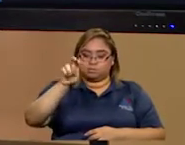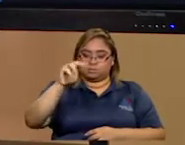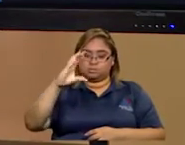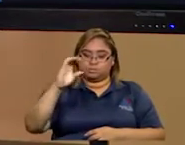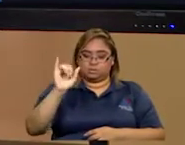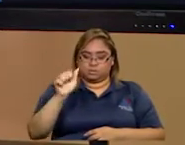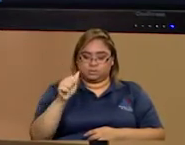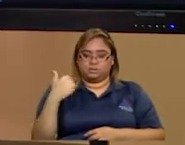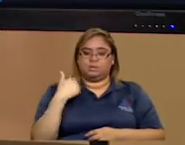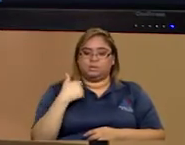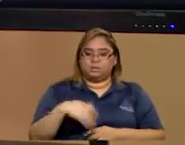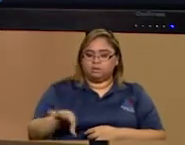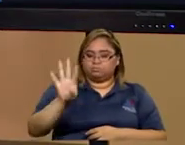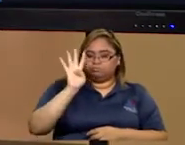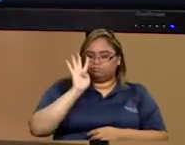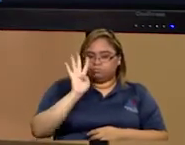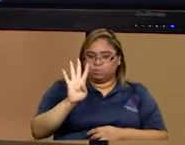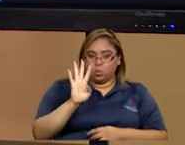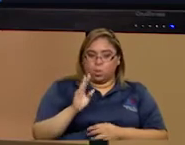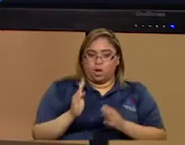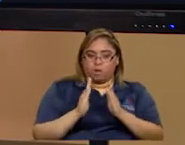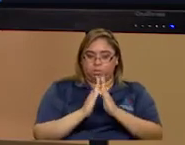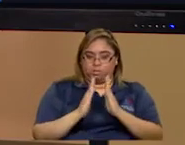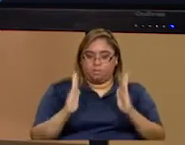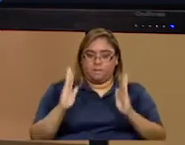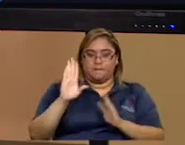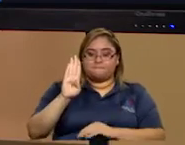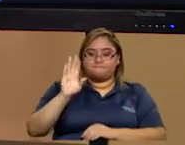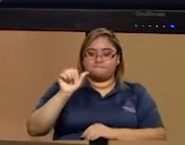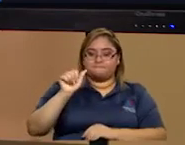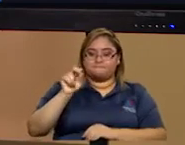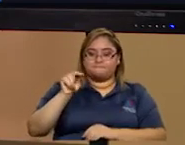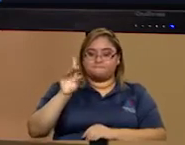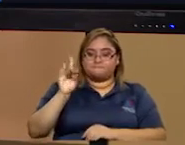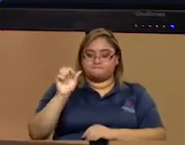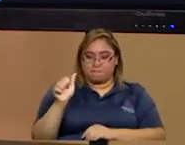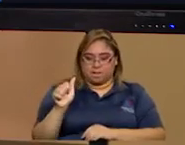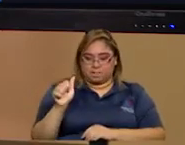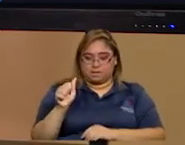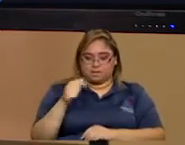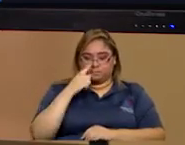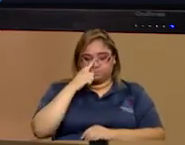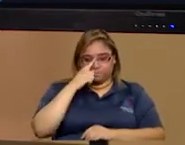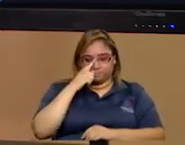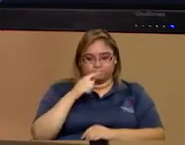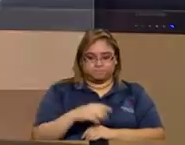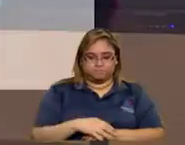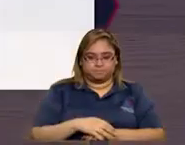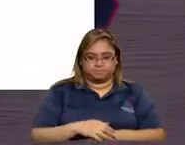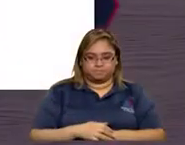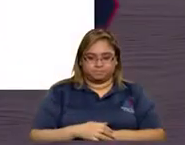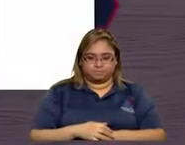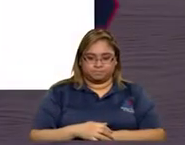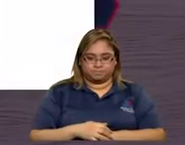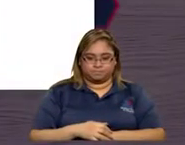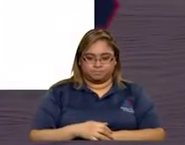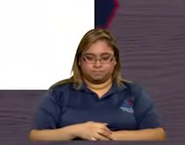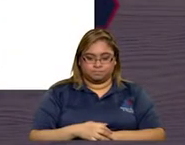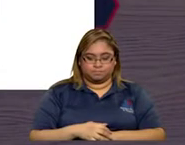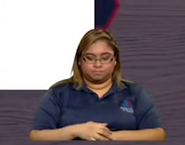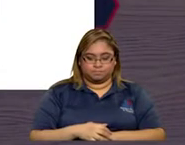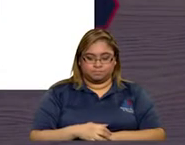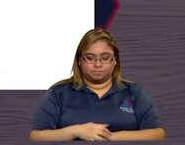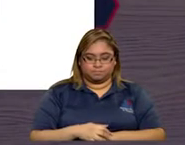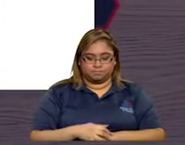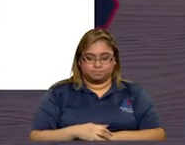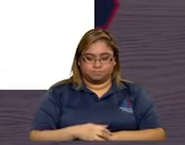bandas. No les había hablado de la cuarta. La cuarta banda es la tolerancia. En este caso